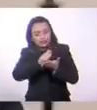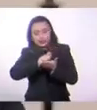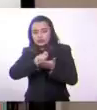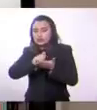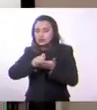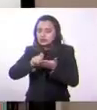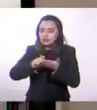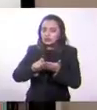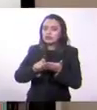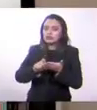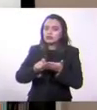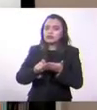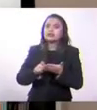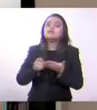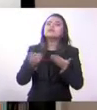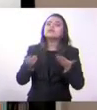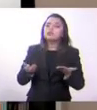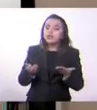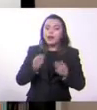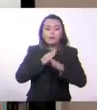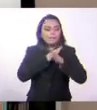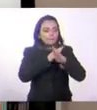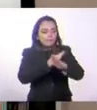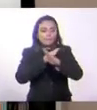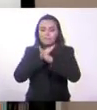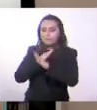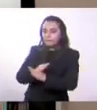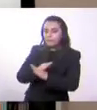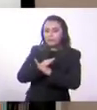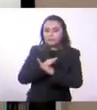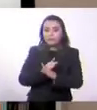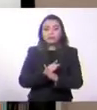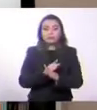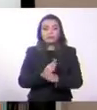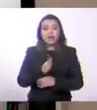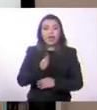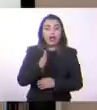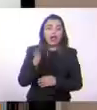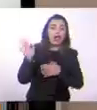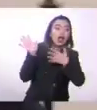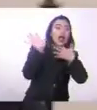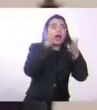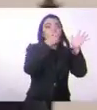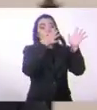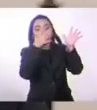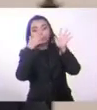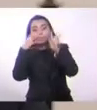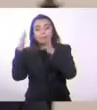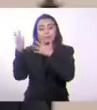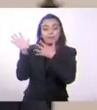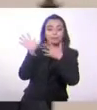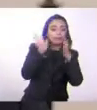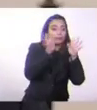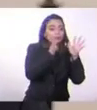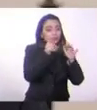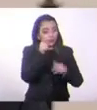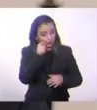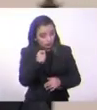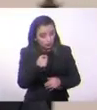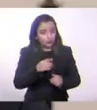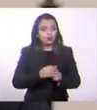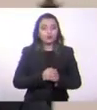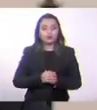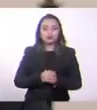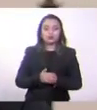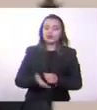vamos a hacer como hemos hecho en otras semanas en algunos pasos de escritura. El primero, la planificación. En la